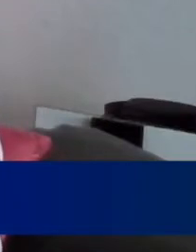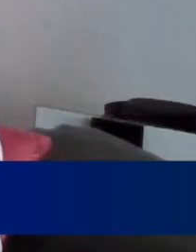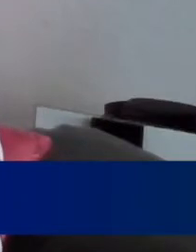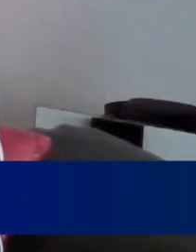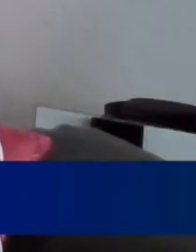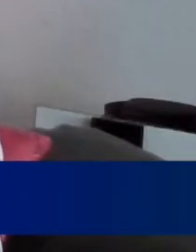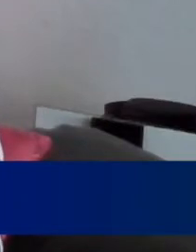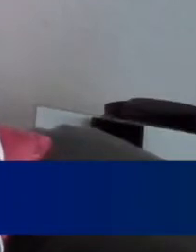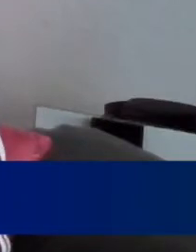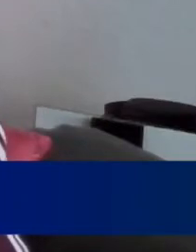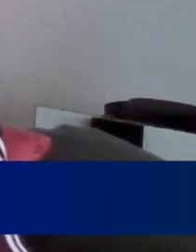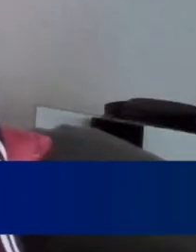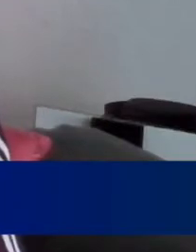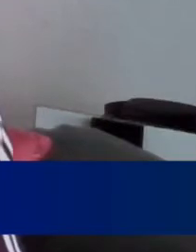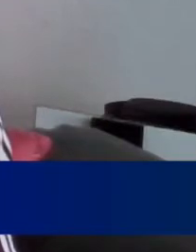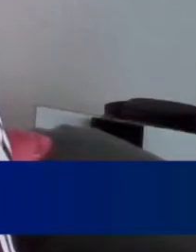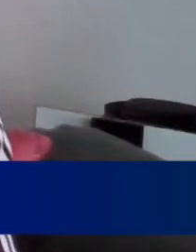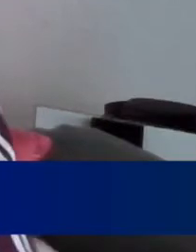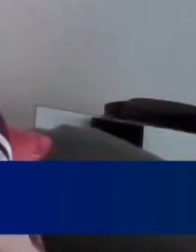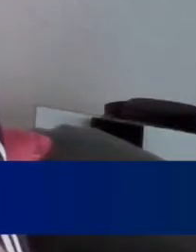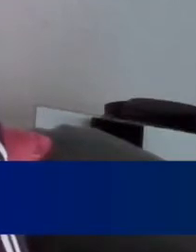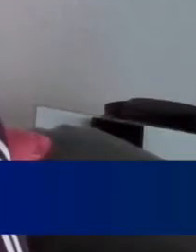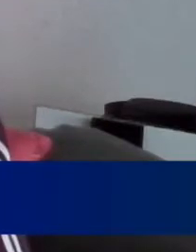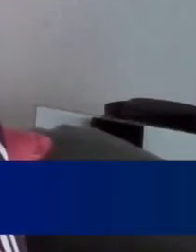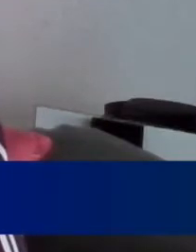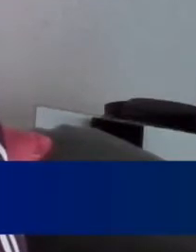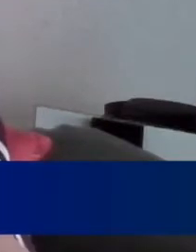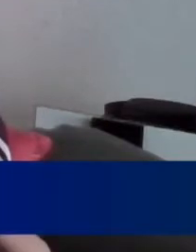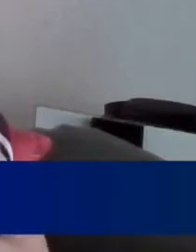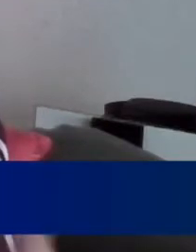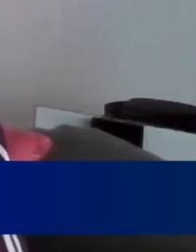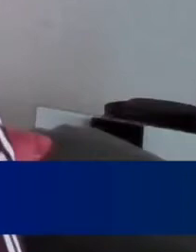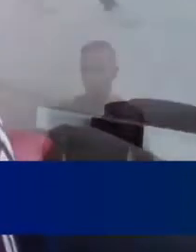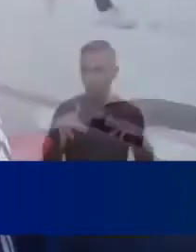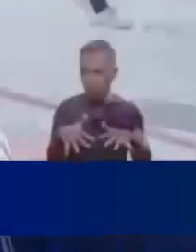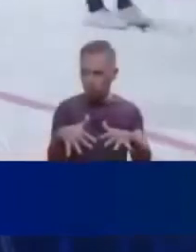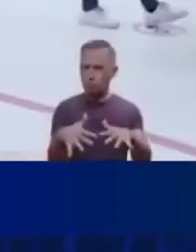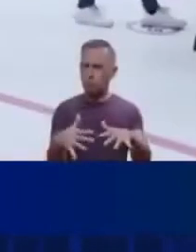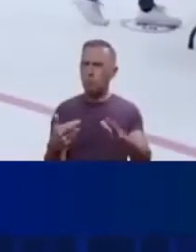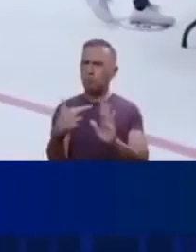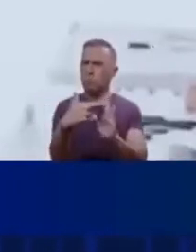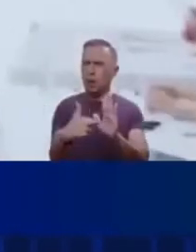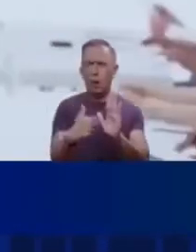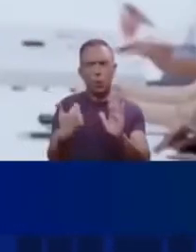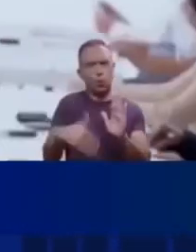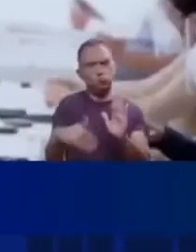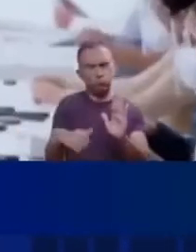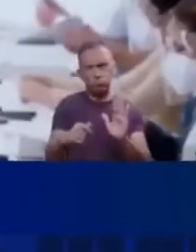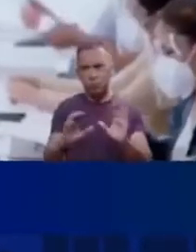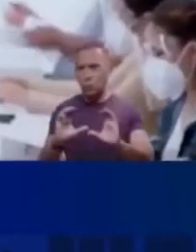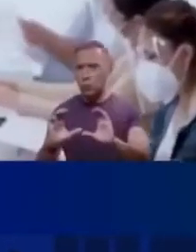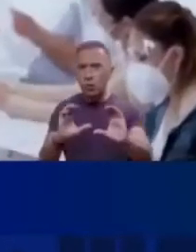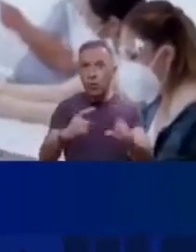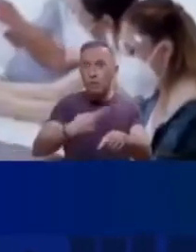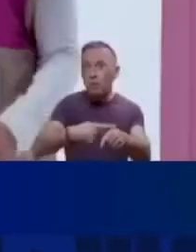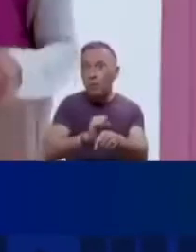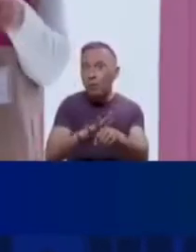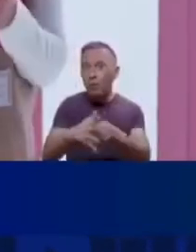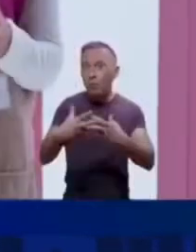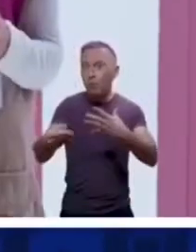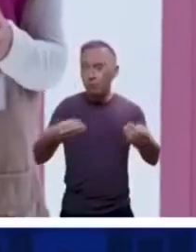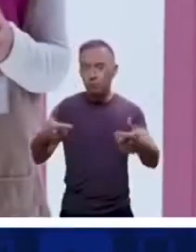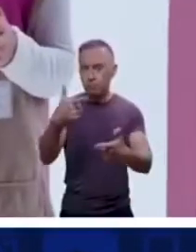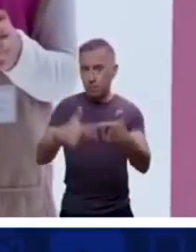perfectamente bien la boleta ubica bien los partidos también en la página d los prototipos de boletas sobre todo la federal en la